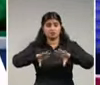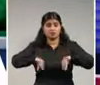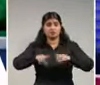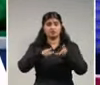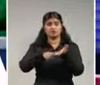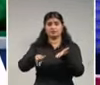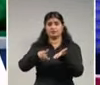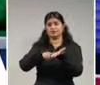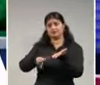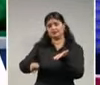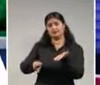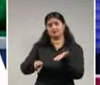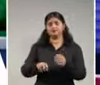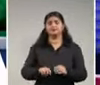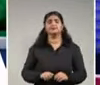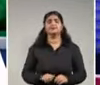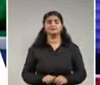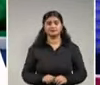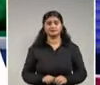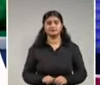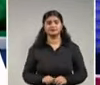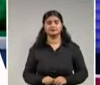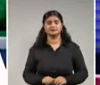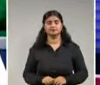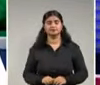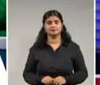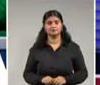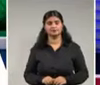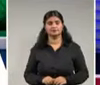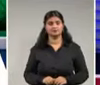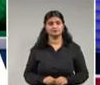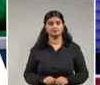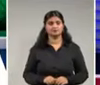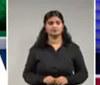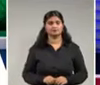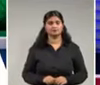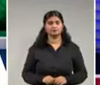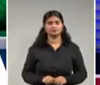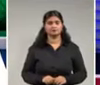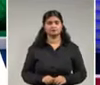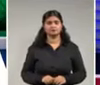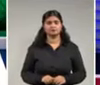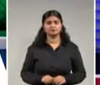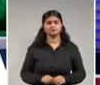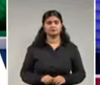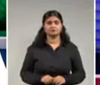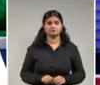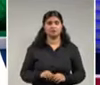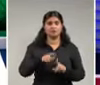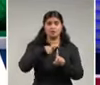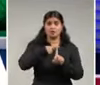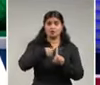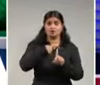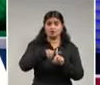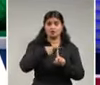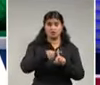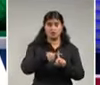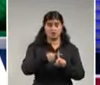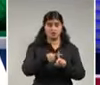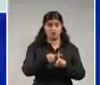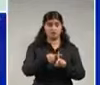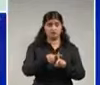momentos. Esto hace, como es natural, que la incidencia, la tasa de incidencia de casos